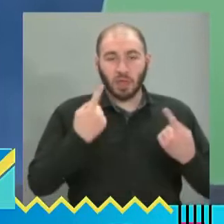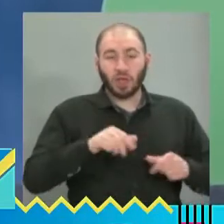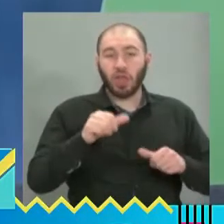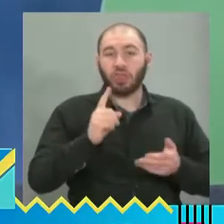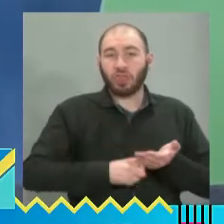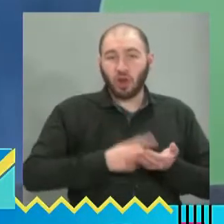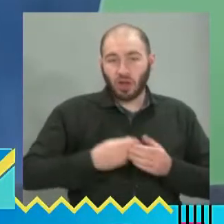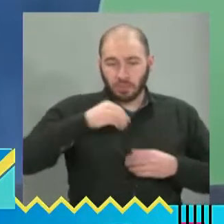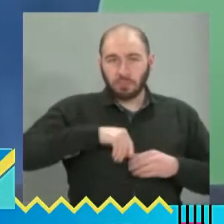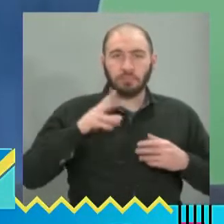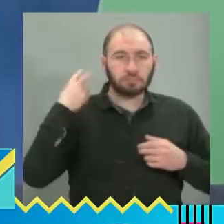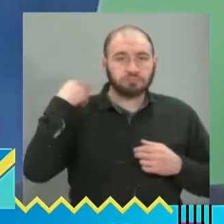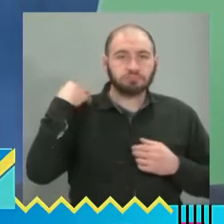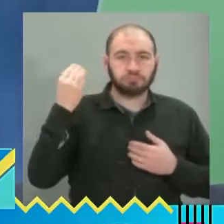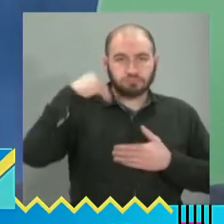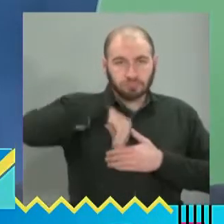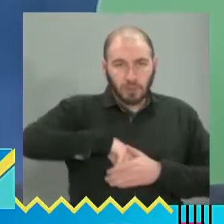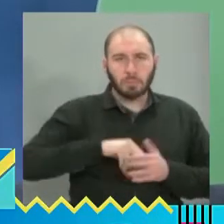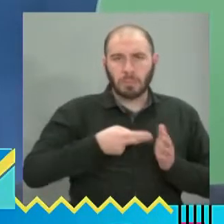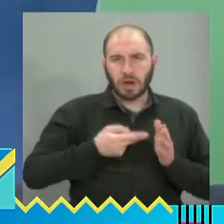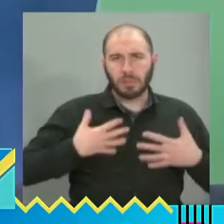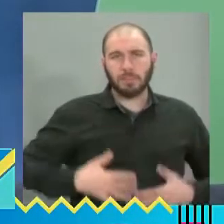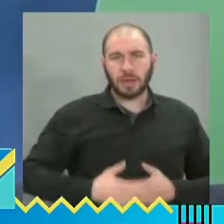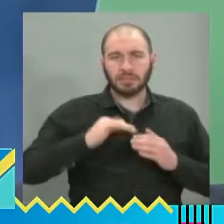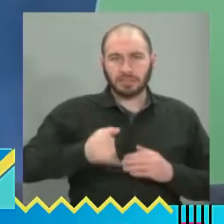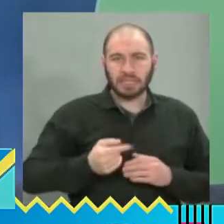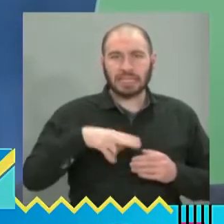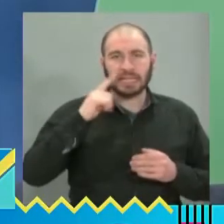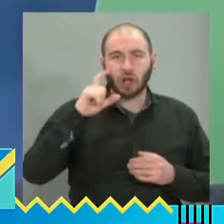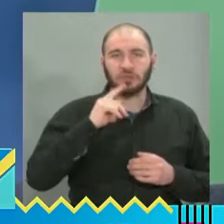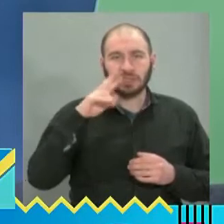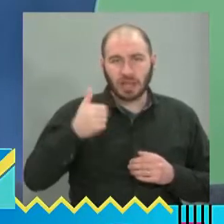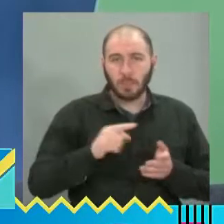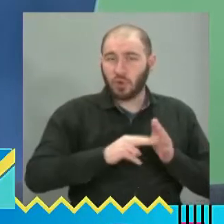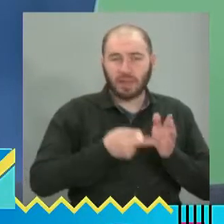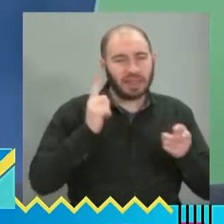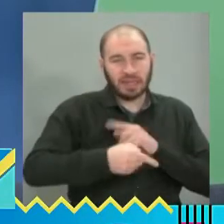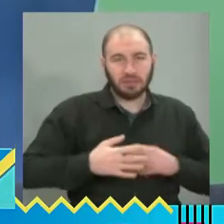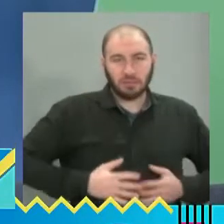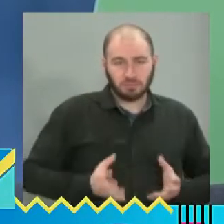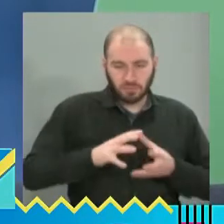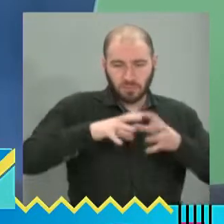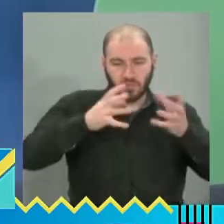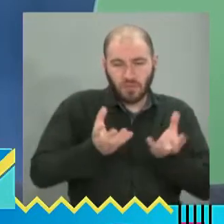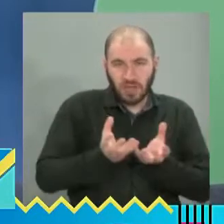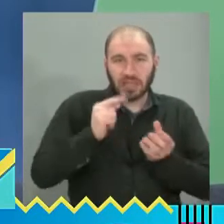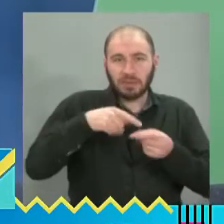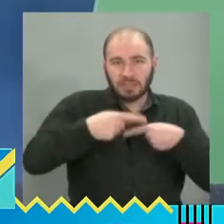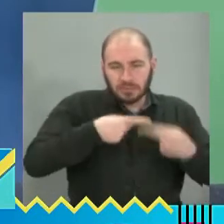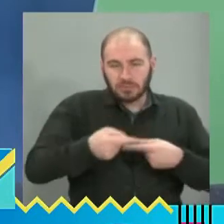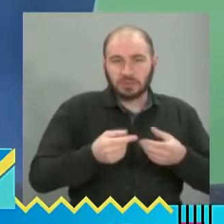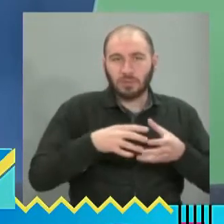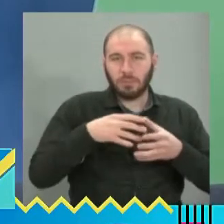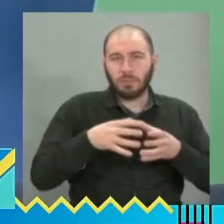que ingresan a través del pulmón van a afectar a ese embarazo, donde la nicotina tiene un impacto directo sobre la placenta y sobre la circulación del